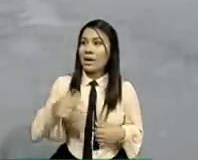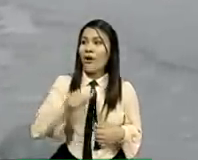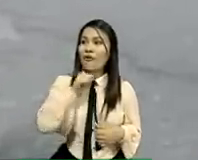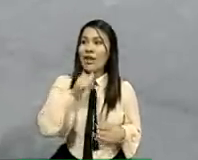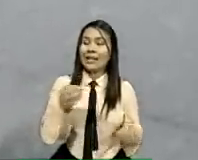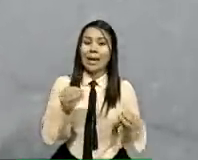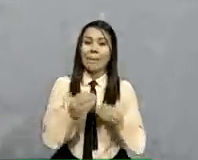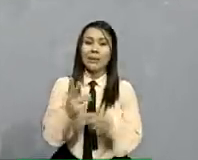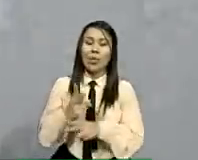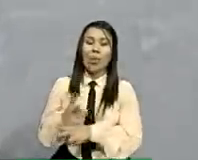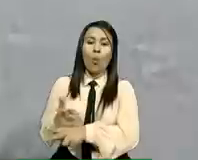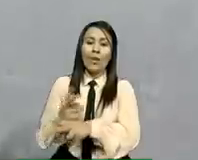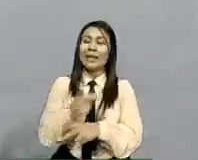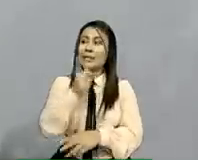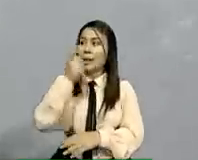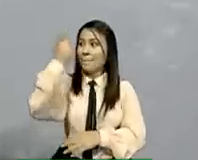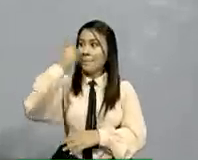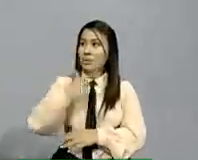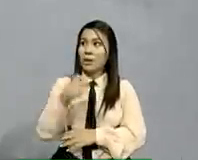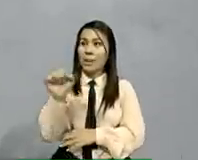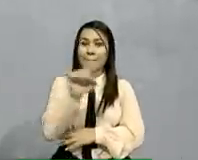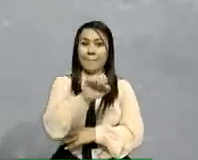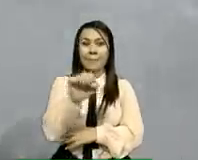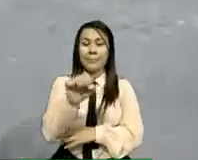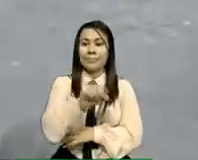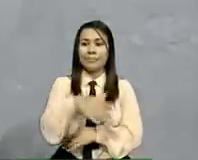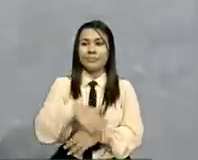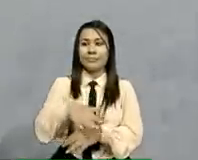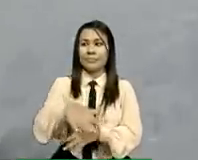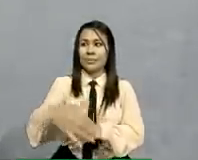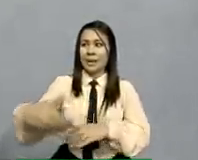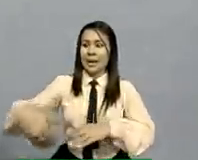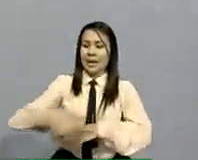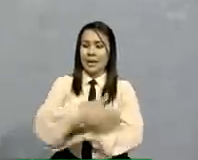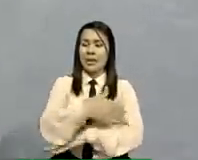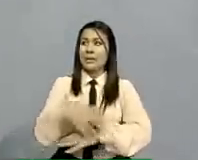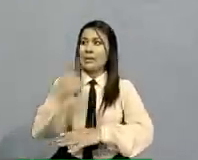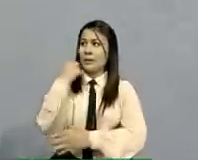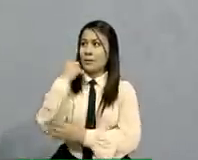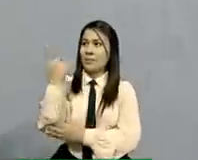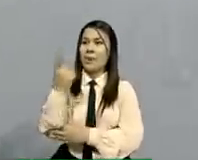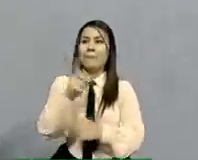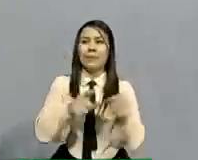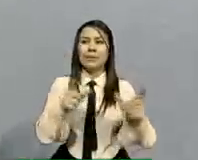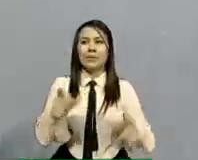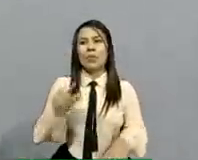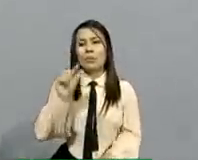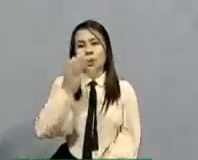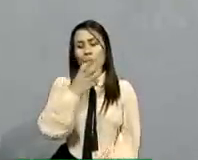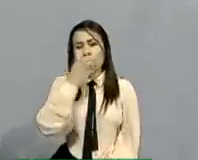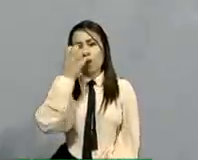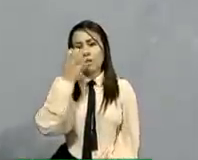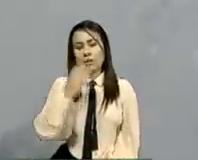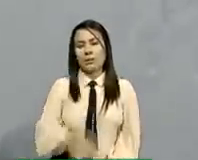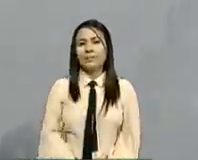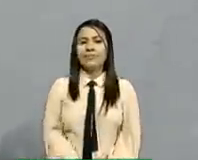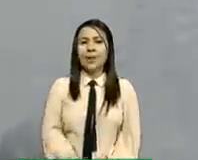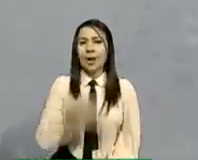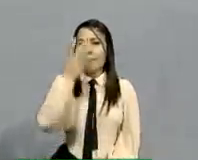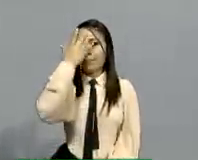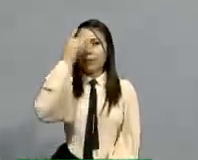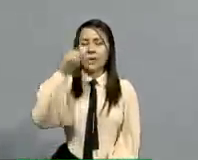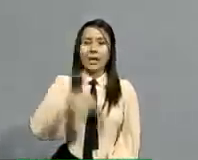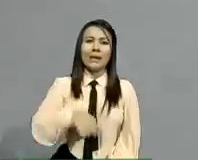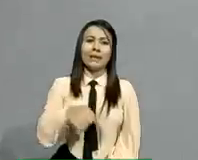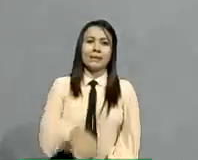todo conductores que circulan por esta vía, por esta arteria, se muestran un poco inconformes debido a que esto